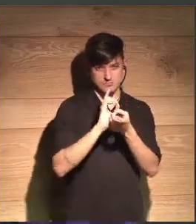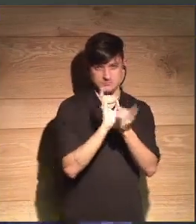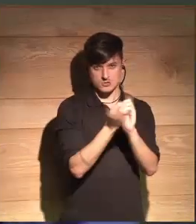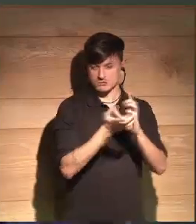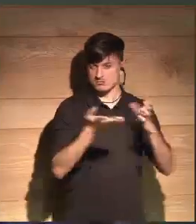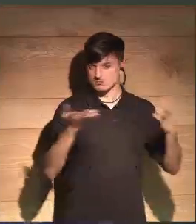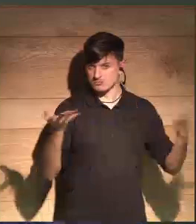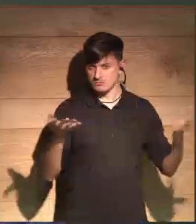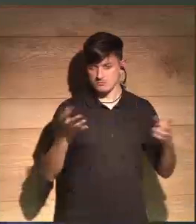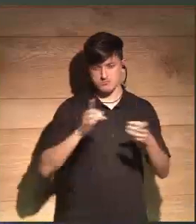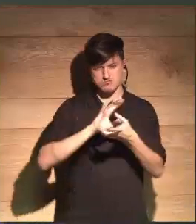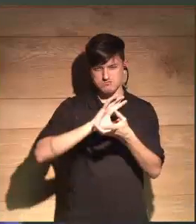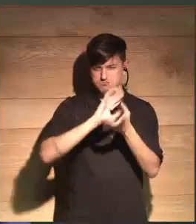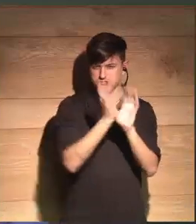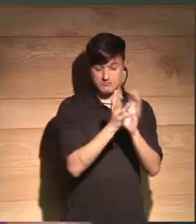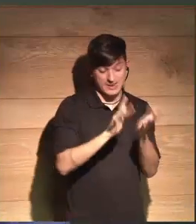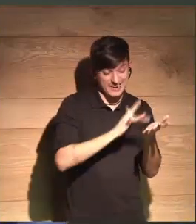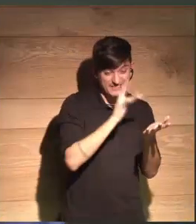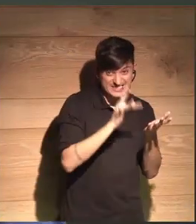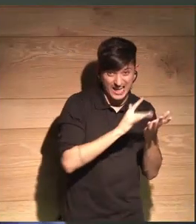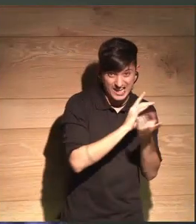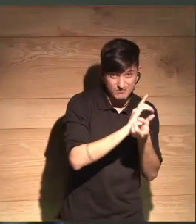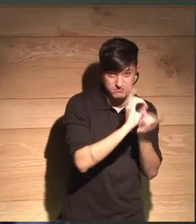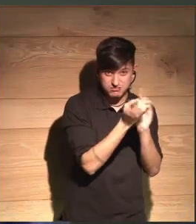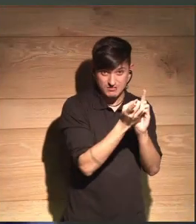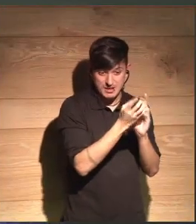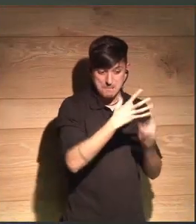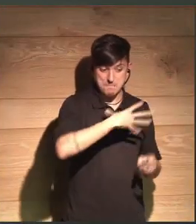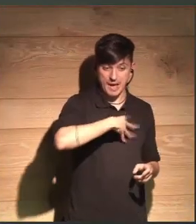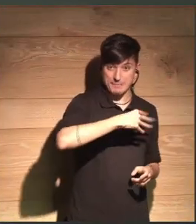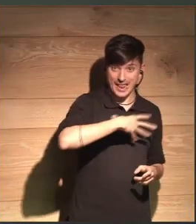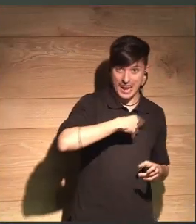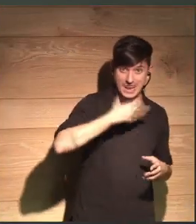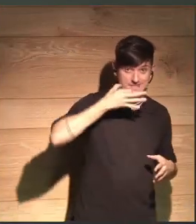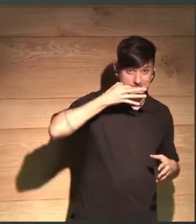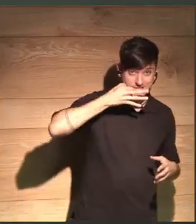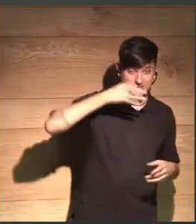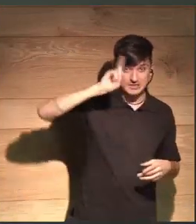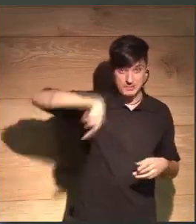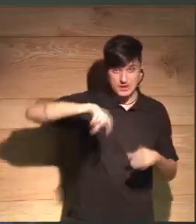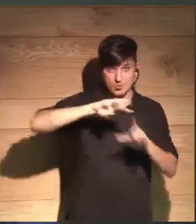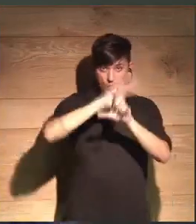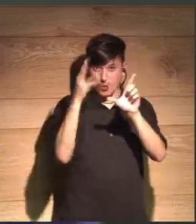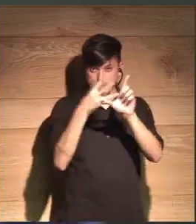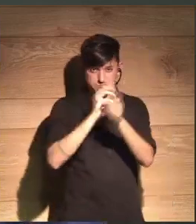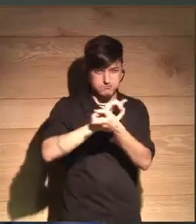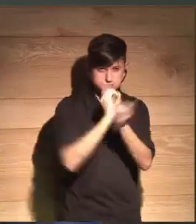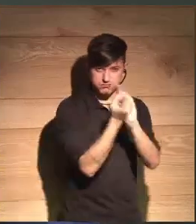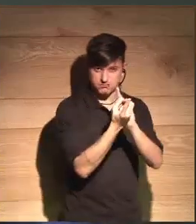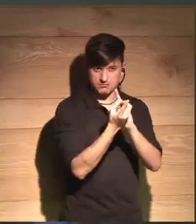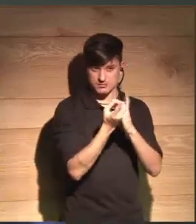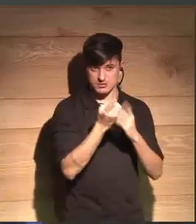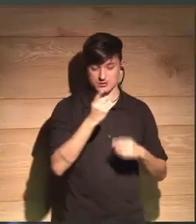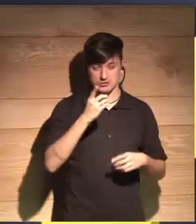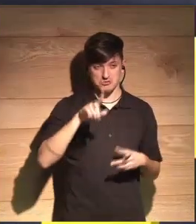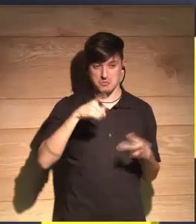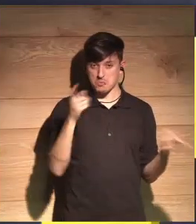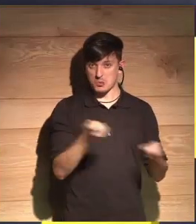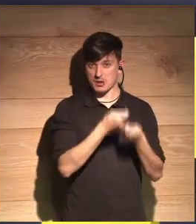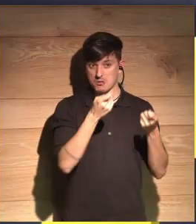disruptiva mente la revista tanto en papel como en la web y como siempre recuerdo publicamos en papel